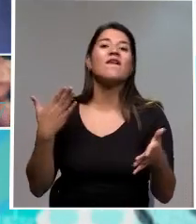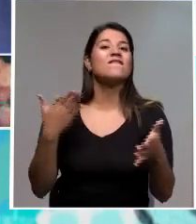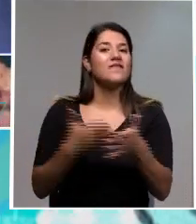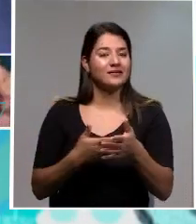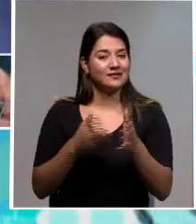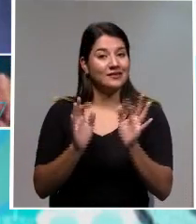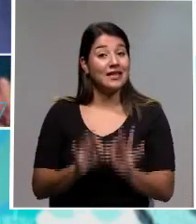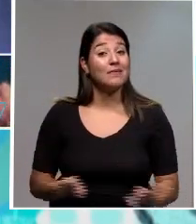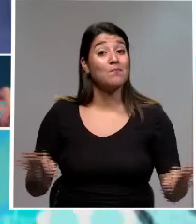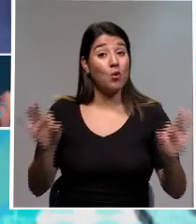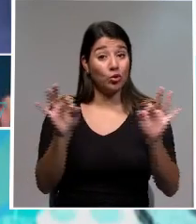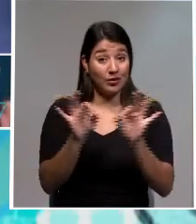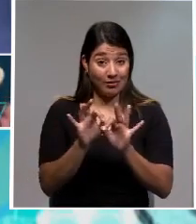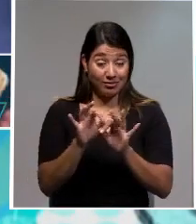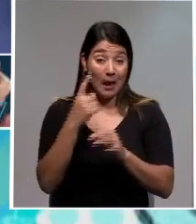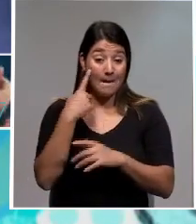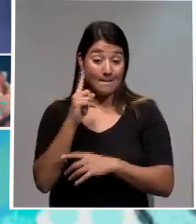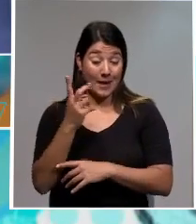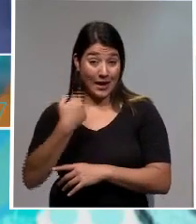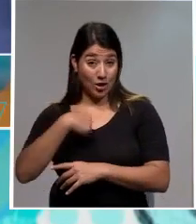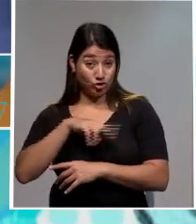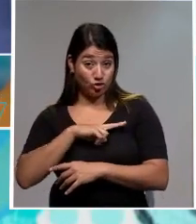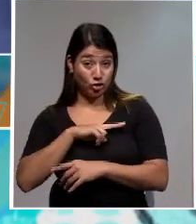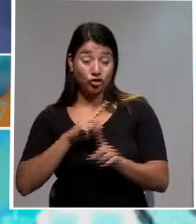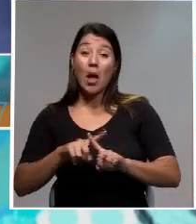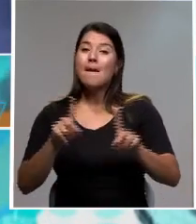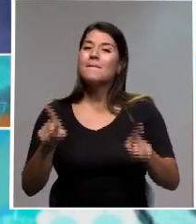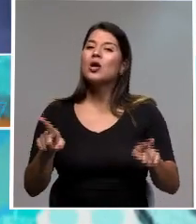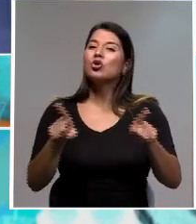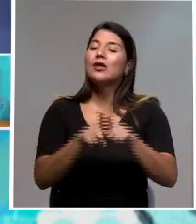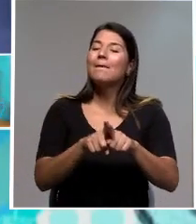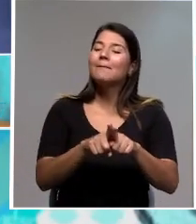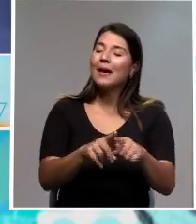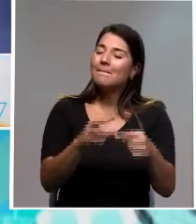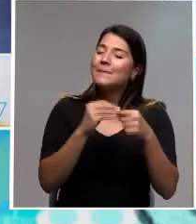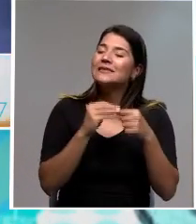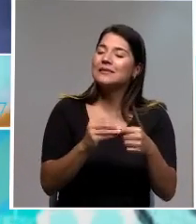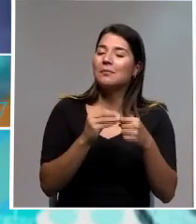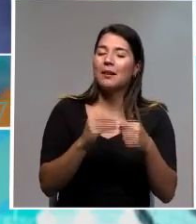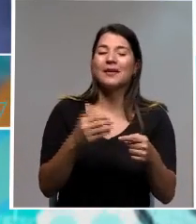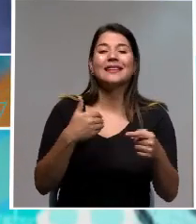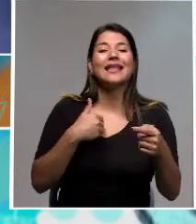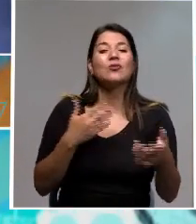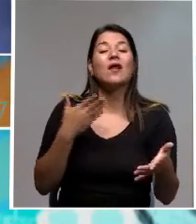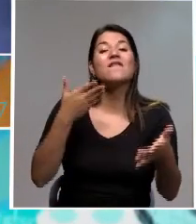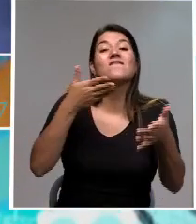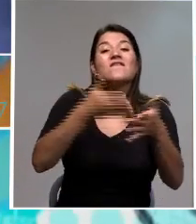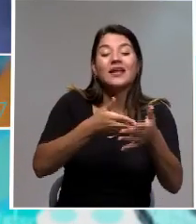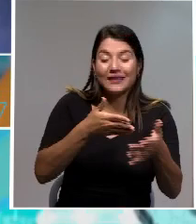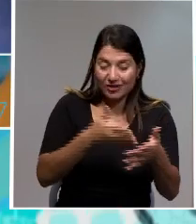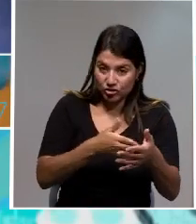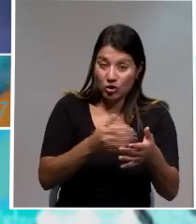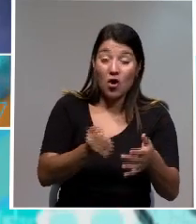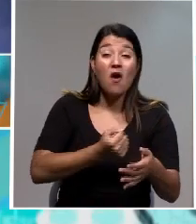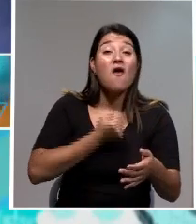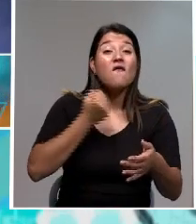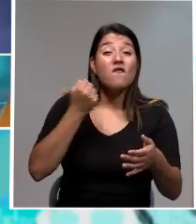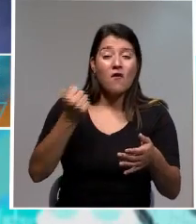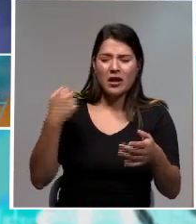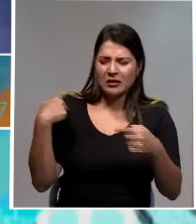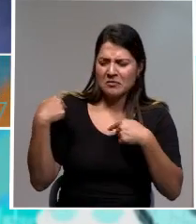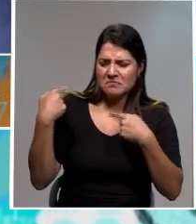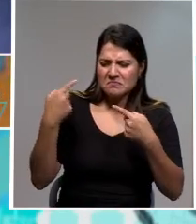para nosotros como especie, pero particularmente el impacto que ha causado este incremento tan fuerte en los últimos